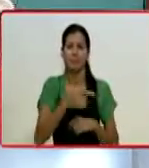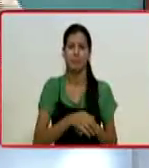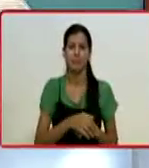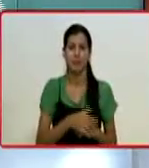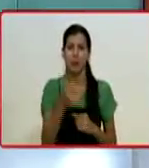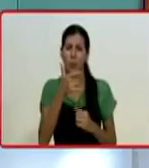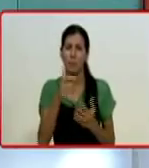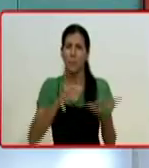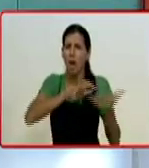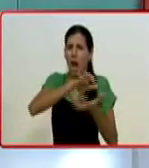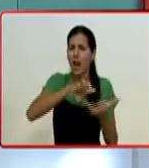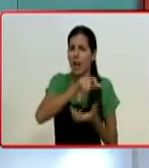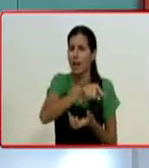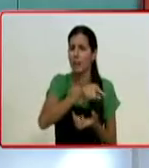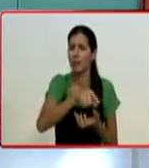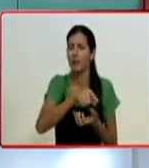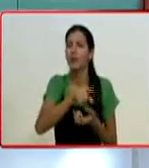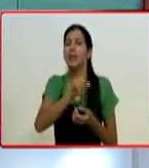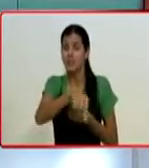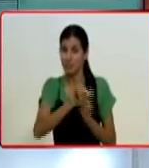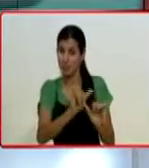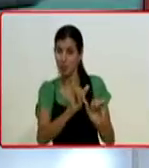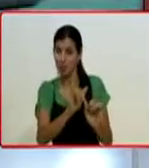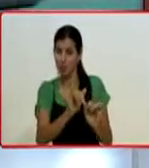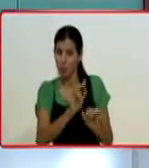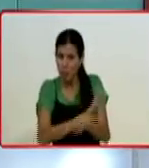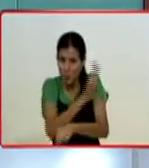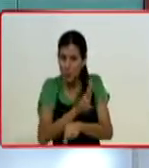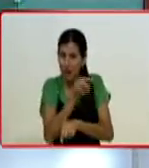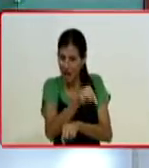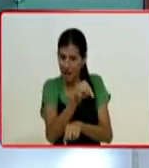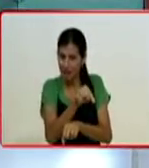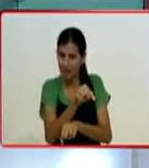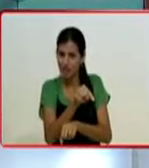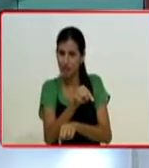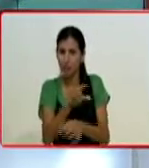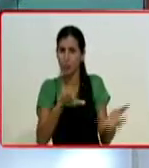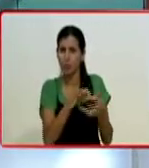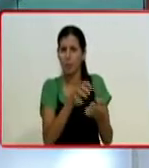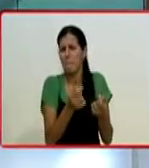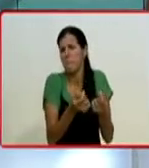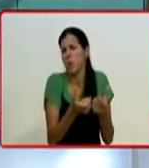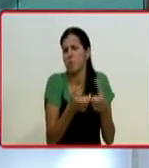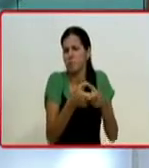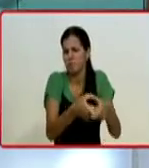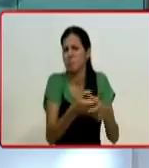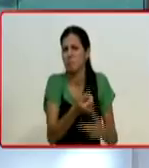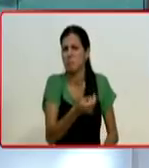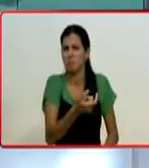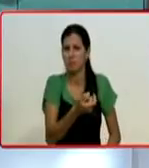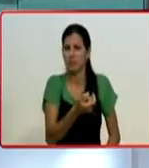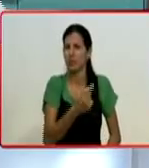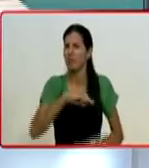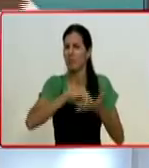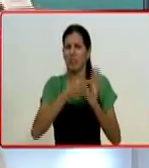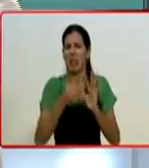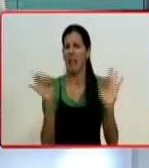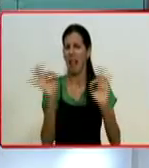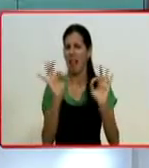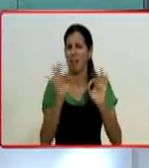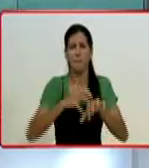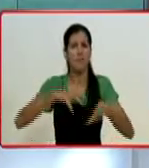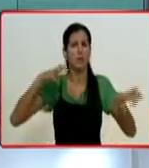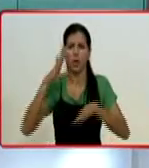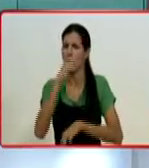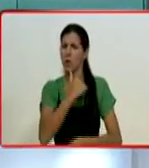por otra de hacer de esa desestabilización situada, mínima, que no representa para nada a la mayoría del pueblo